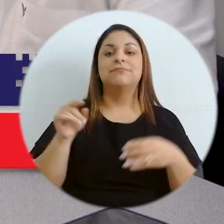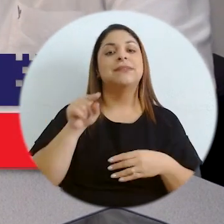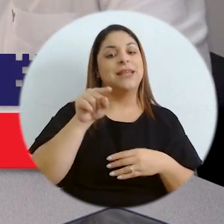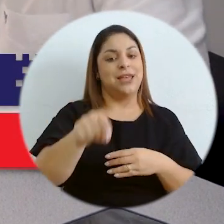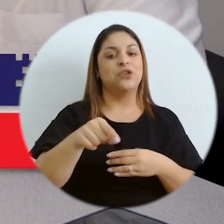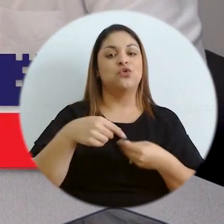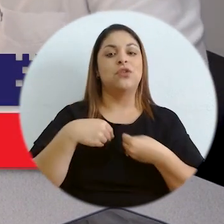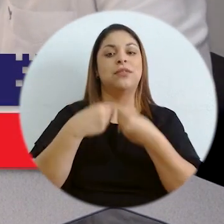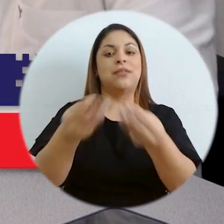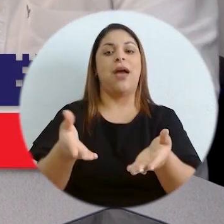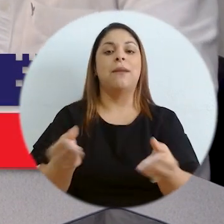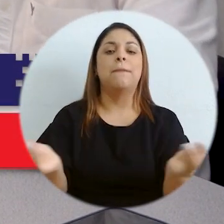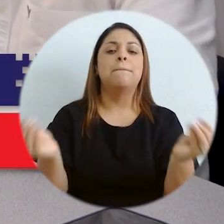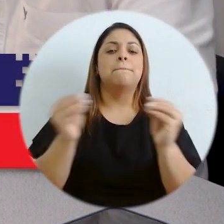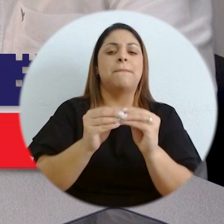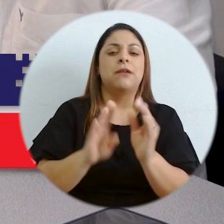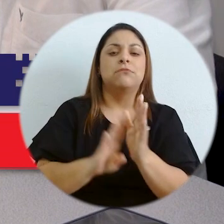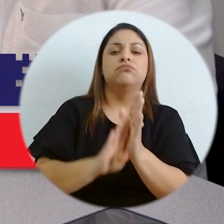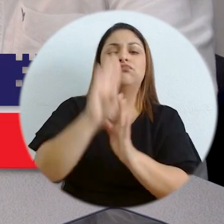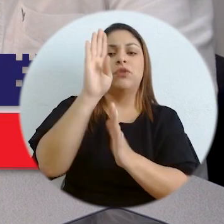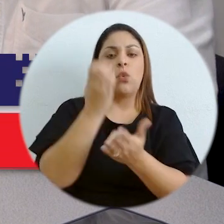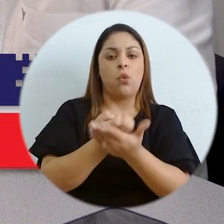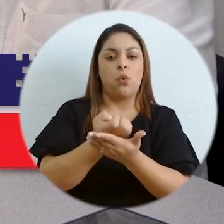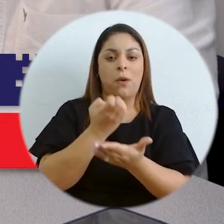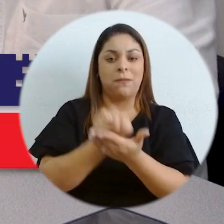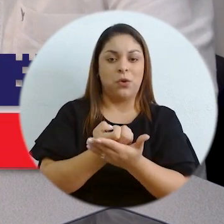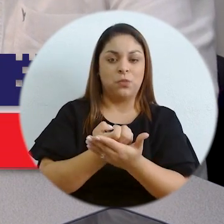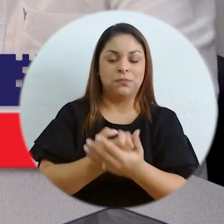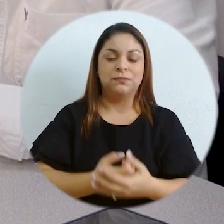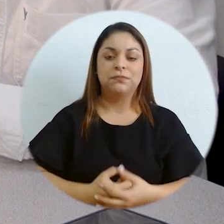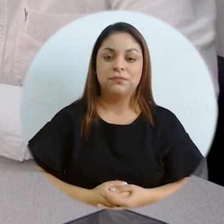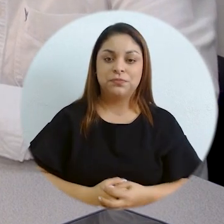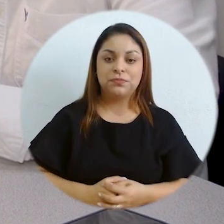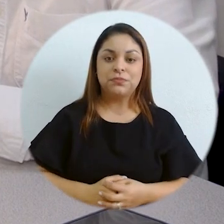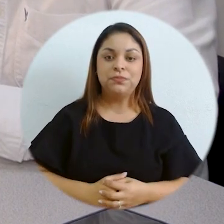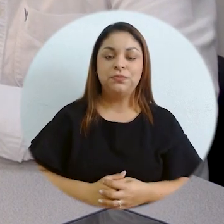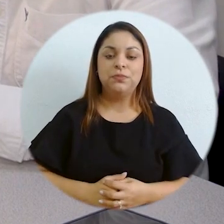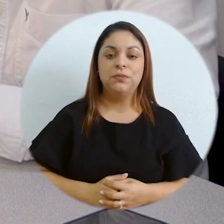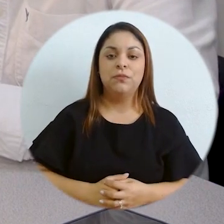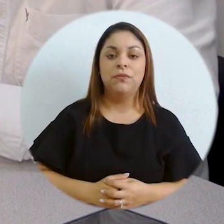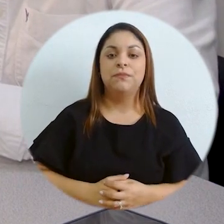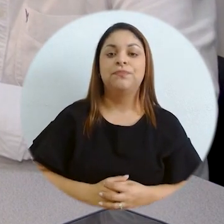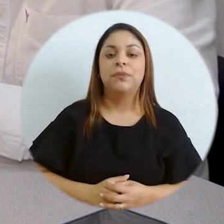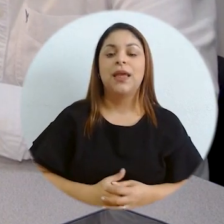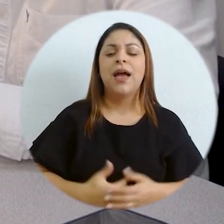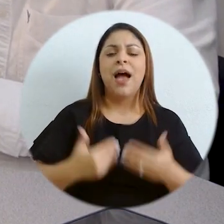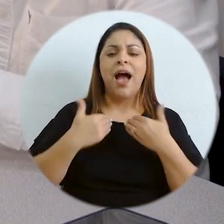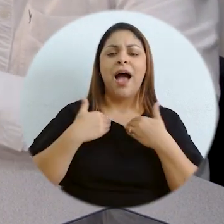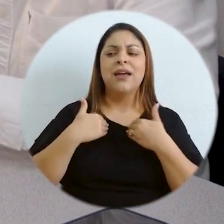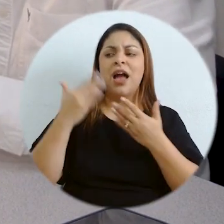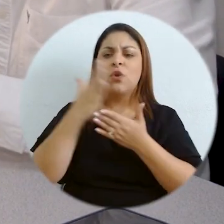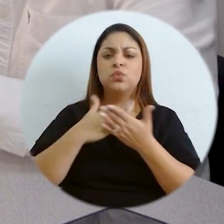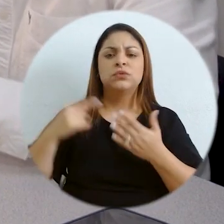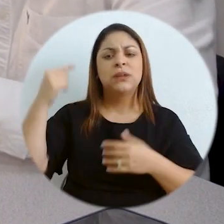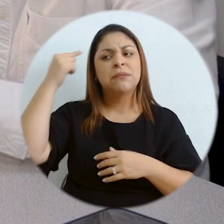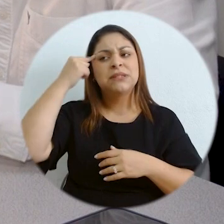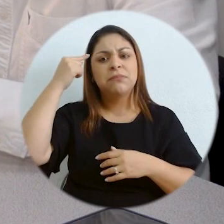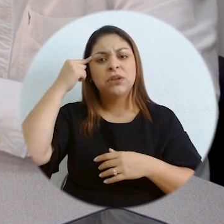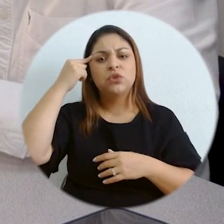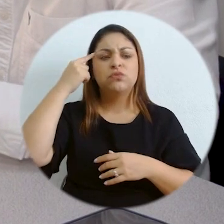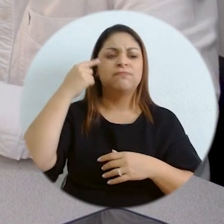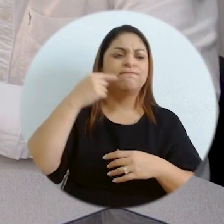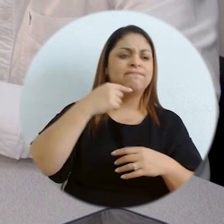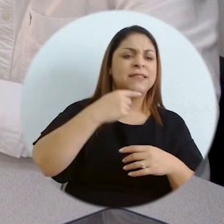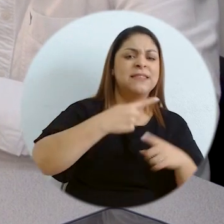Muy bien. En los grupos de poder donde hay representación de varias corrientes de pensamiento, suelen presentarse